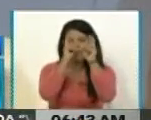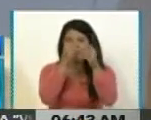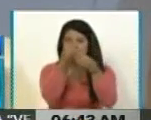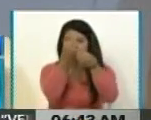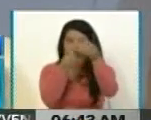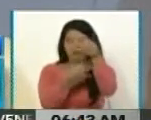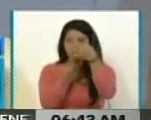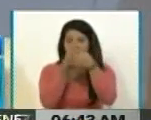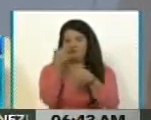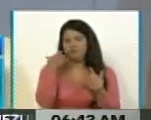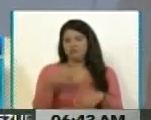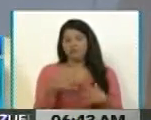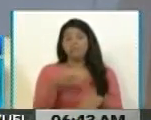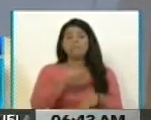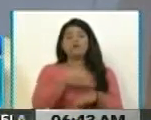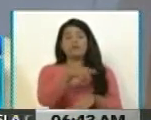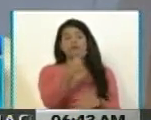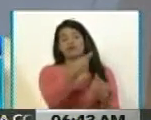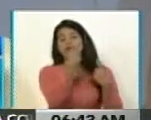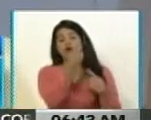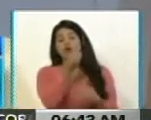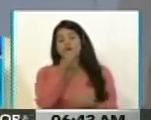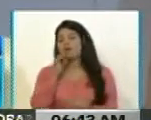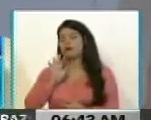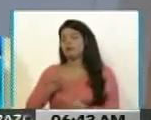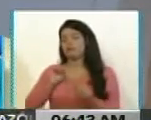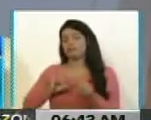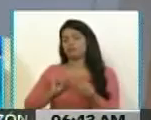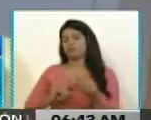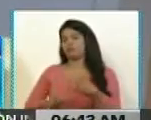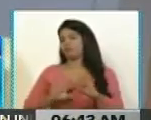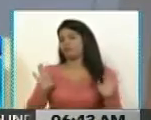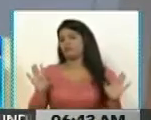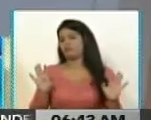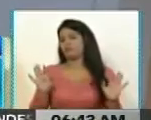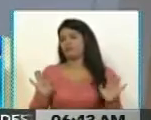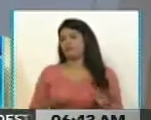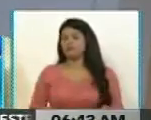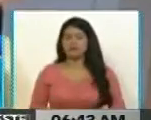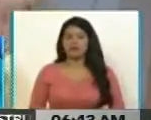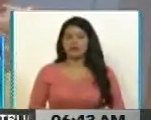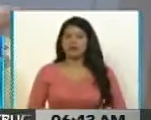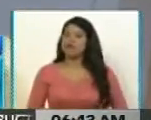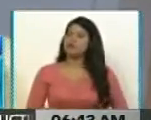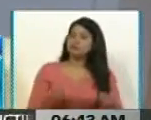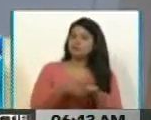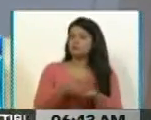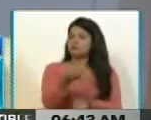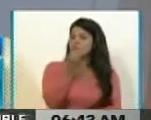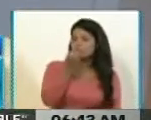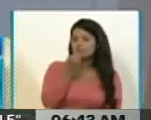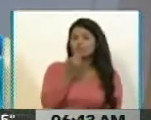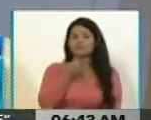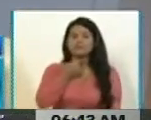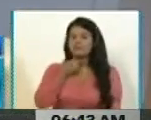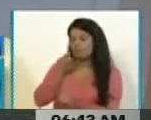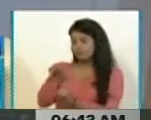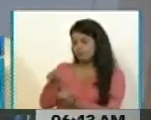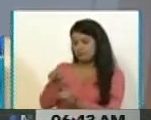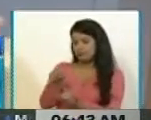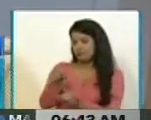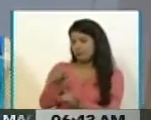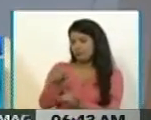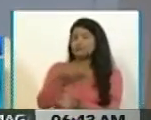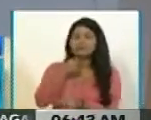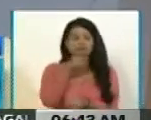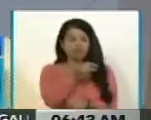nos impusieron una manera de comer. Además, unos alimentos que son los que nos gustan, ¿m? Y tú dices, bueno, pero ¿por